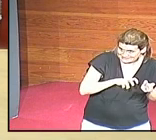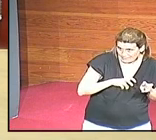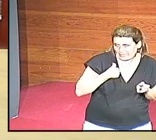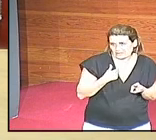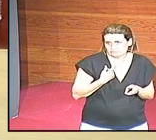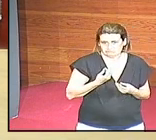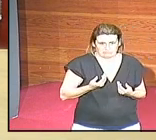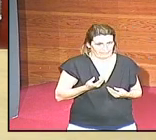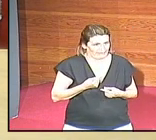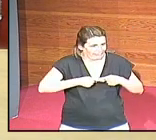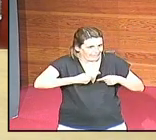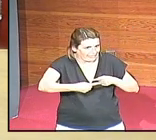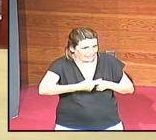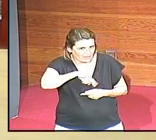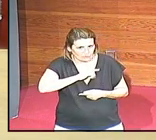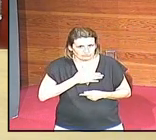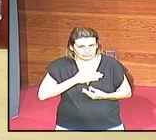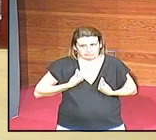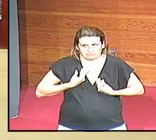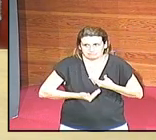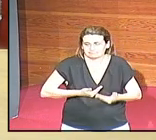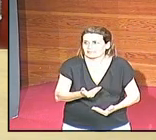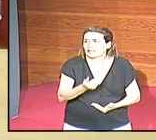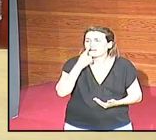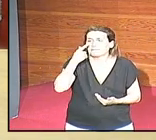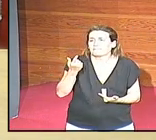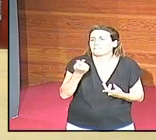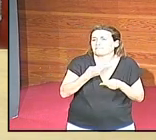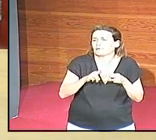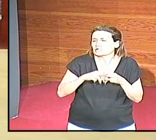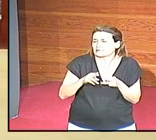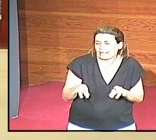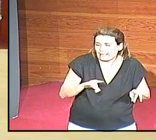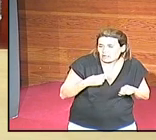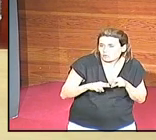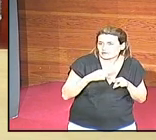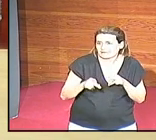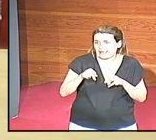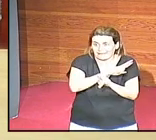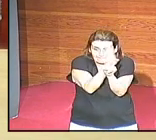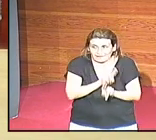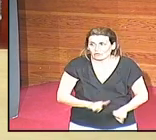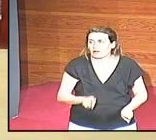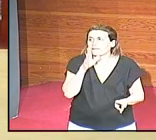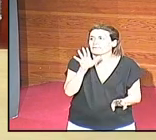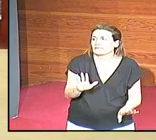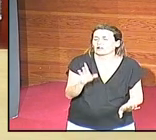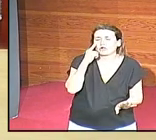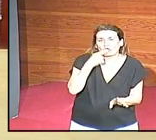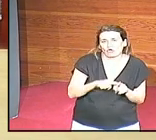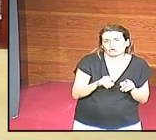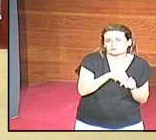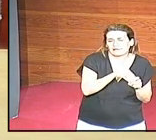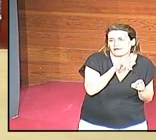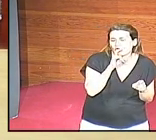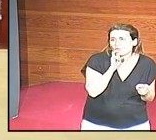diario nuestro, pero que viendo desde una política geopolítica internacional, la cosa está